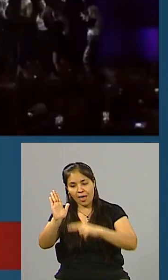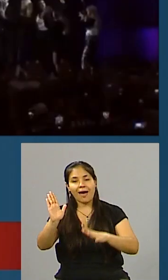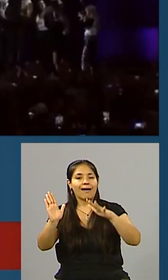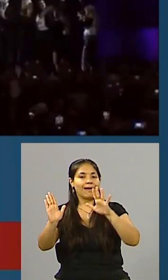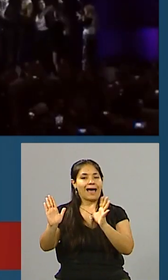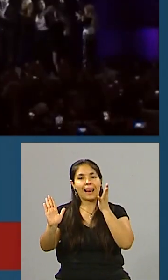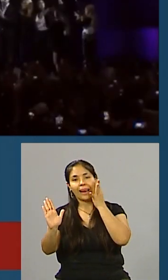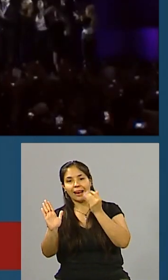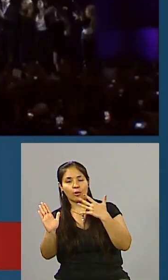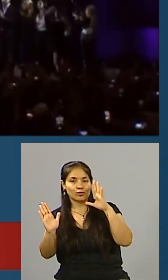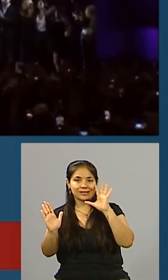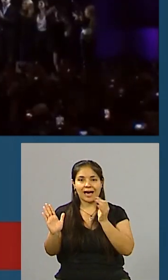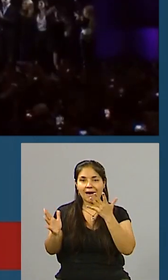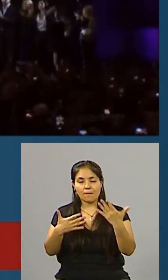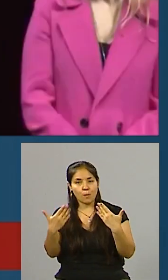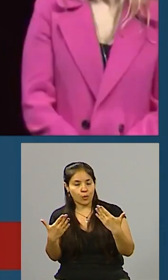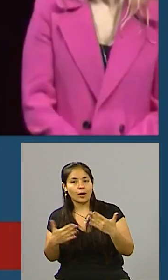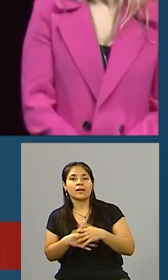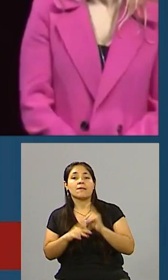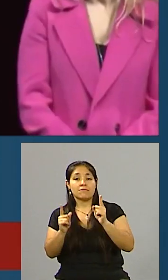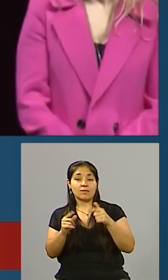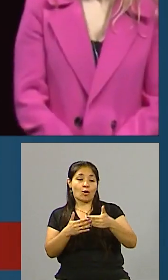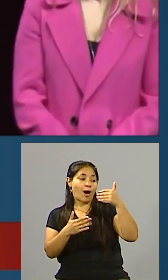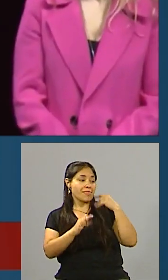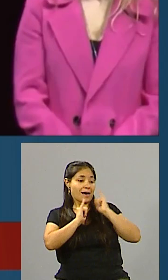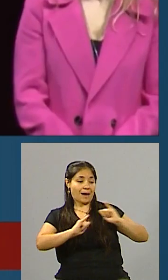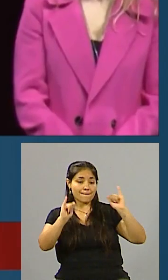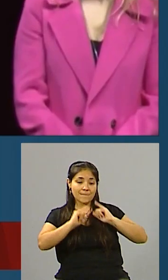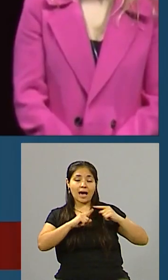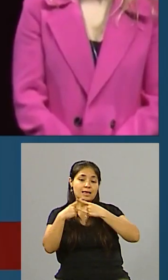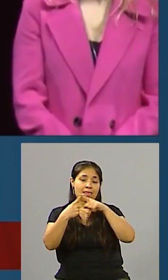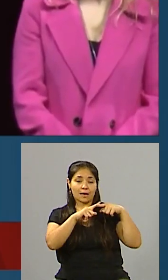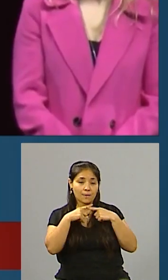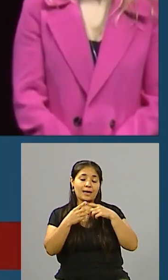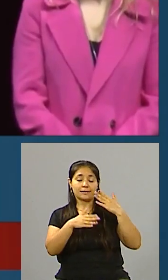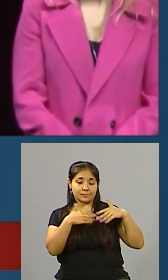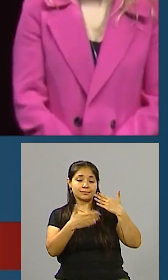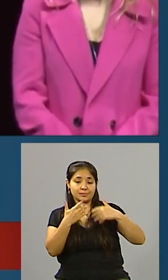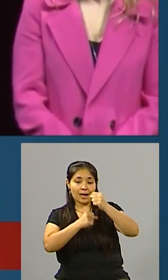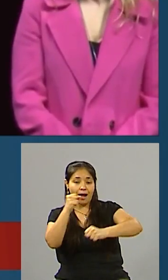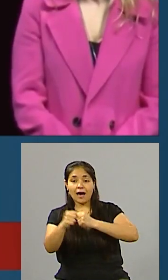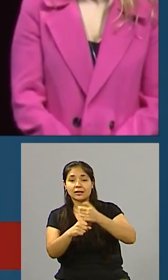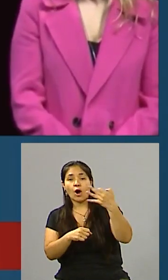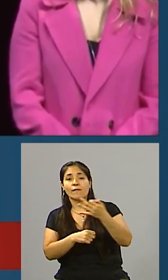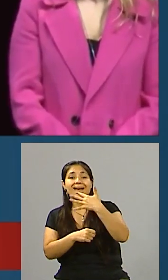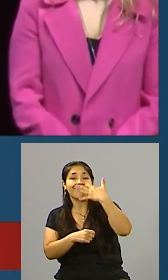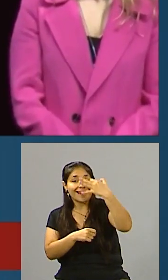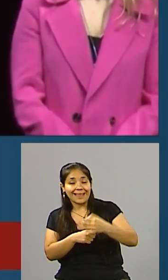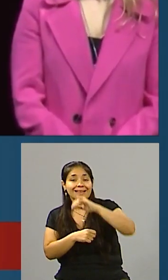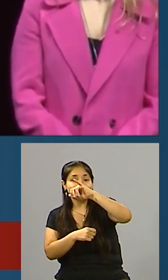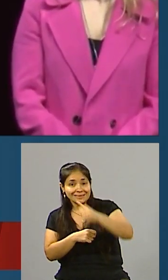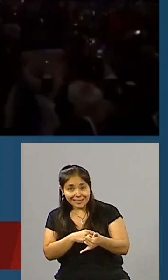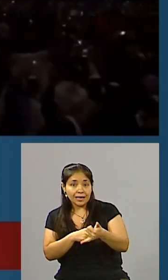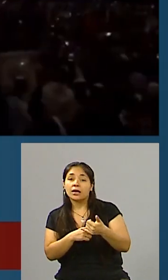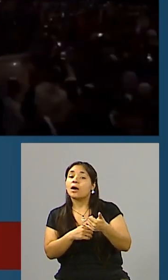certidumbre respecto de cuánto de lo que se dijo en la campaña y cuánto de lo que se debatió alrededor de las propuestas de Javier Milei efectivamente